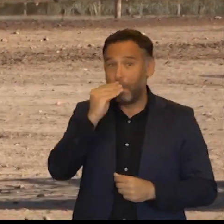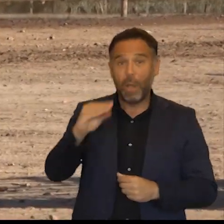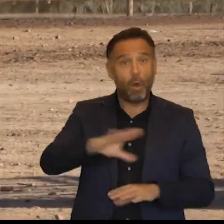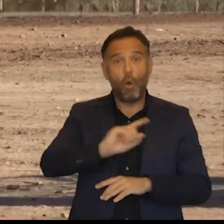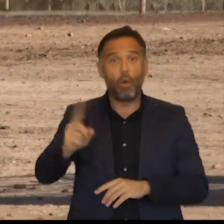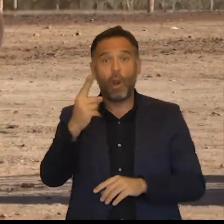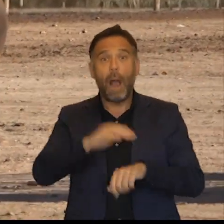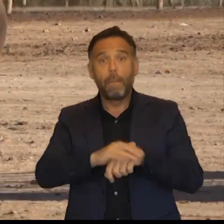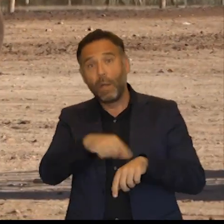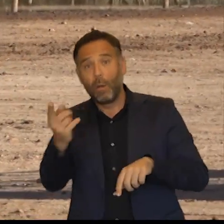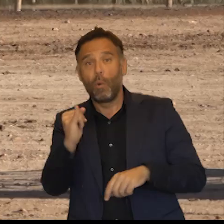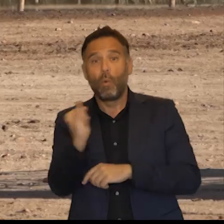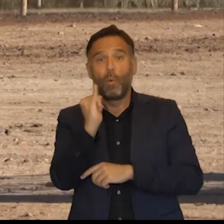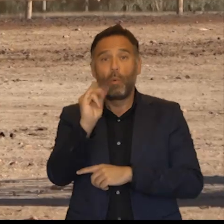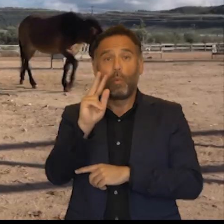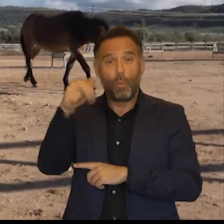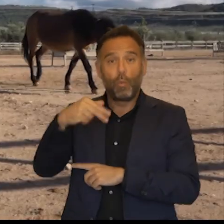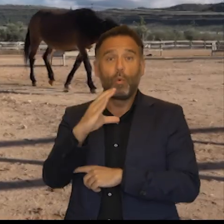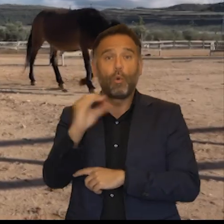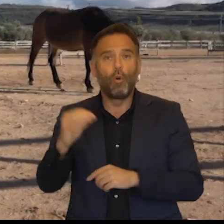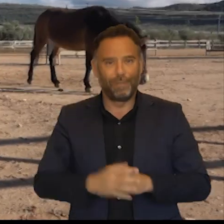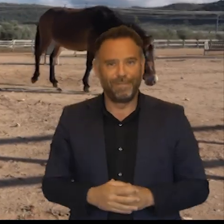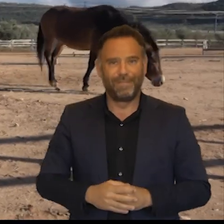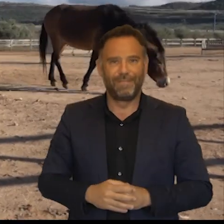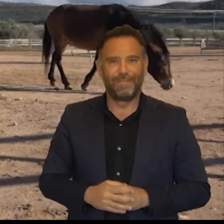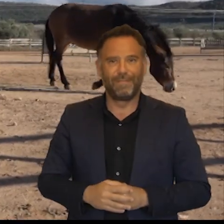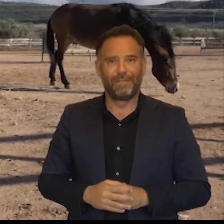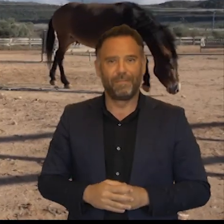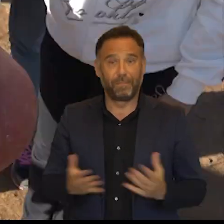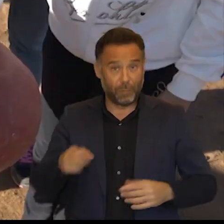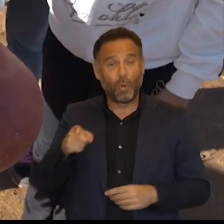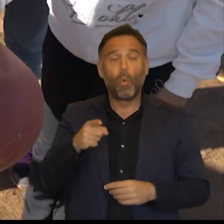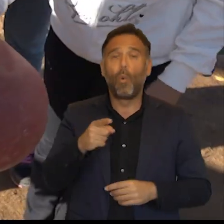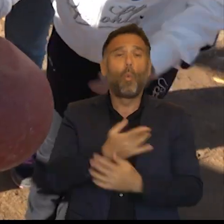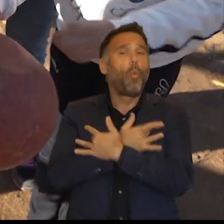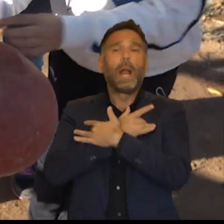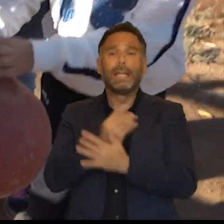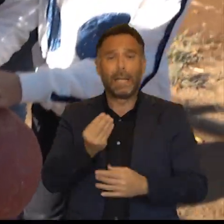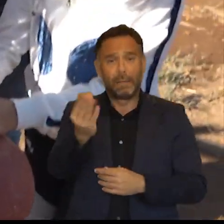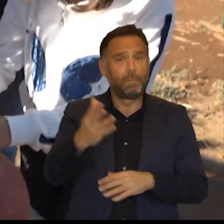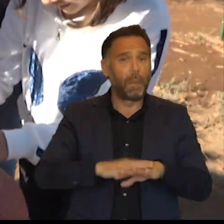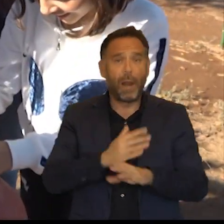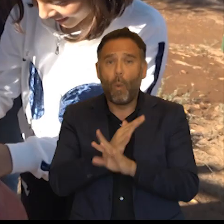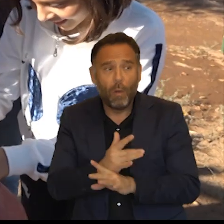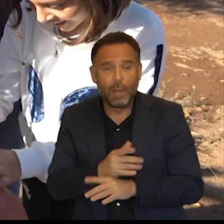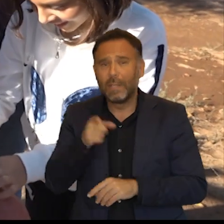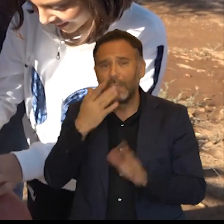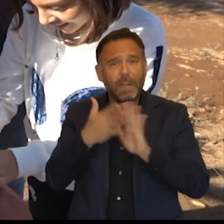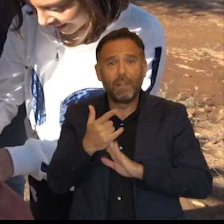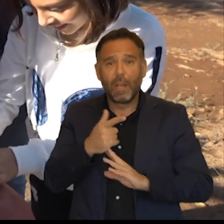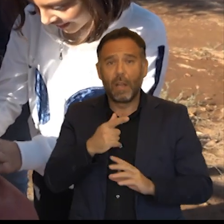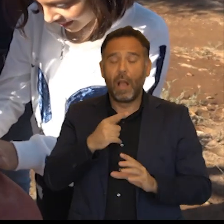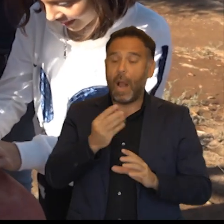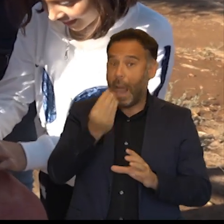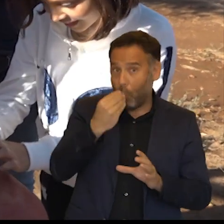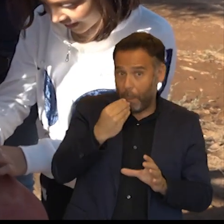Y su mejor amigo está allí, que es Junco, ese mulito. Pues mira, este es un juguete para ellos y